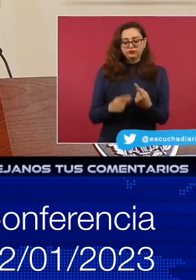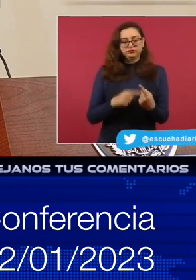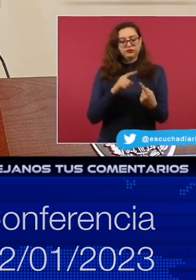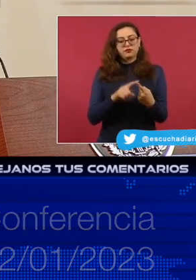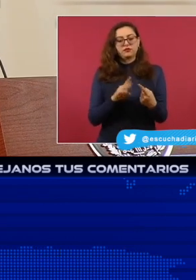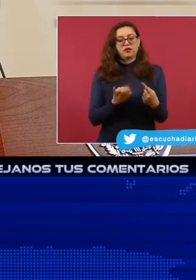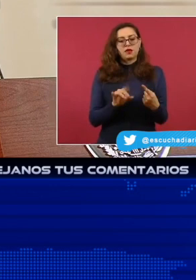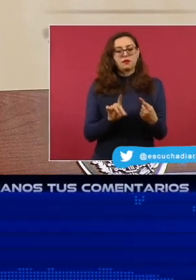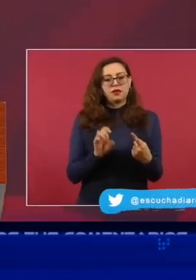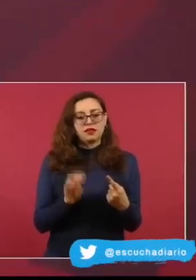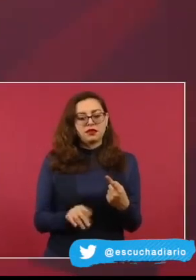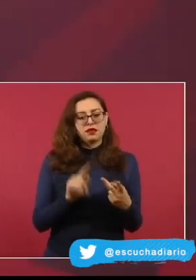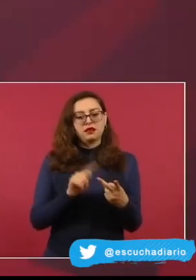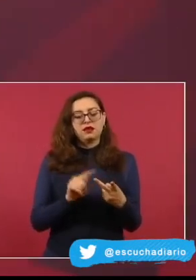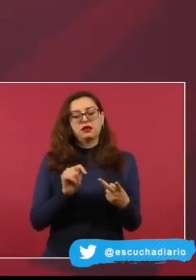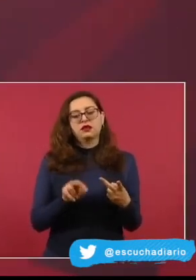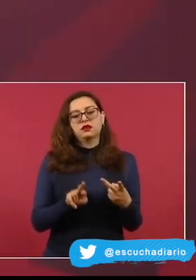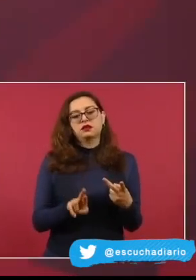Ministro